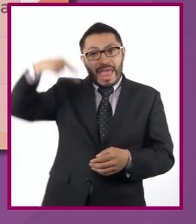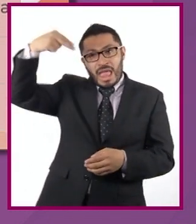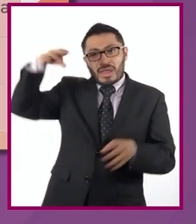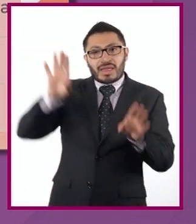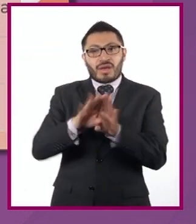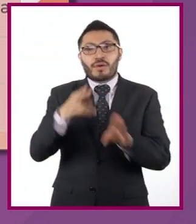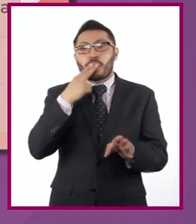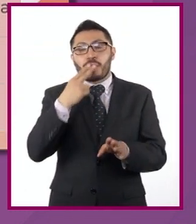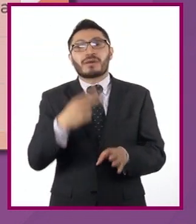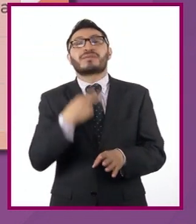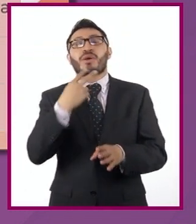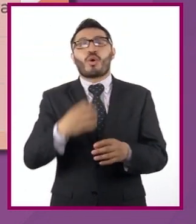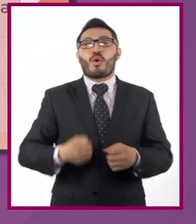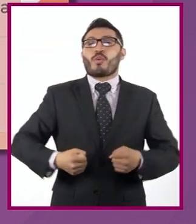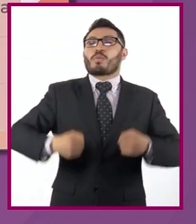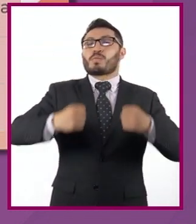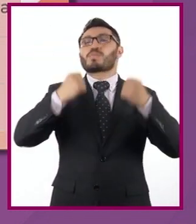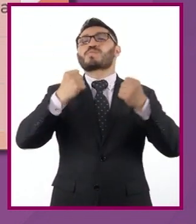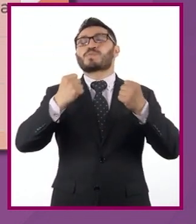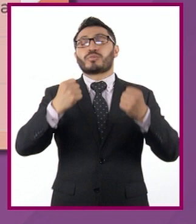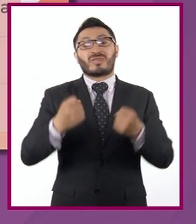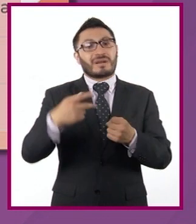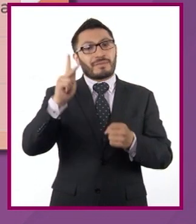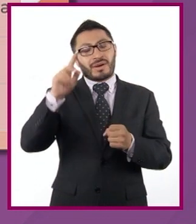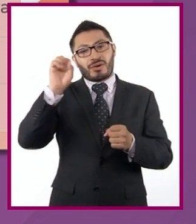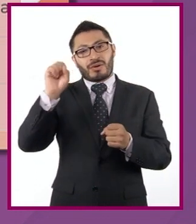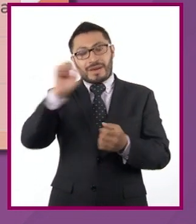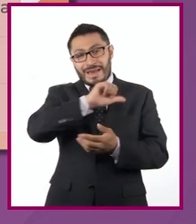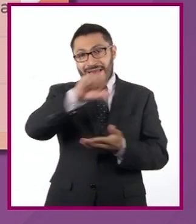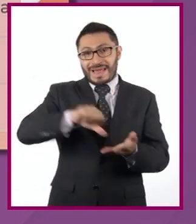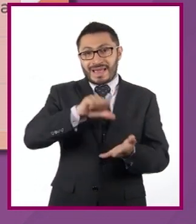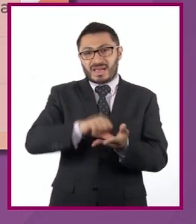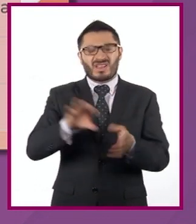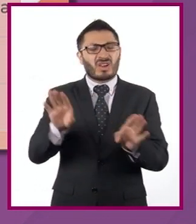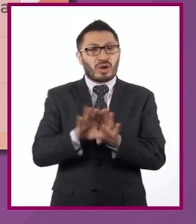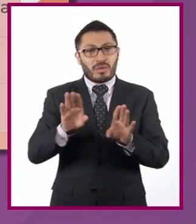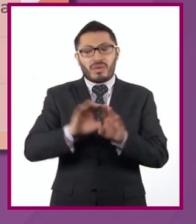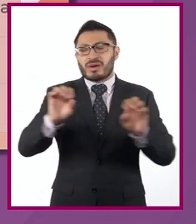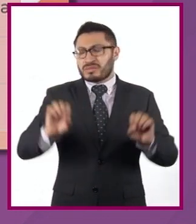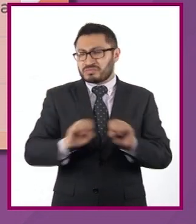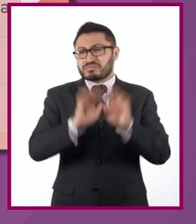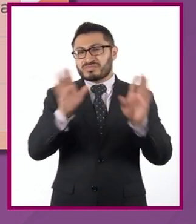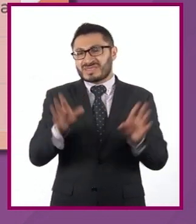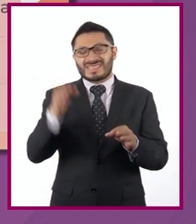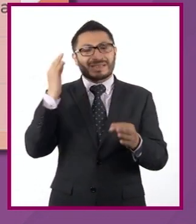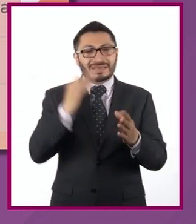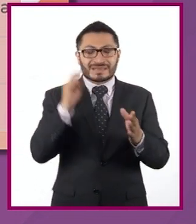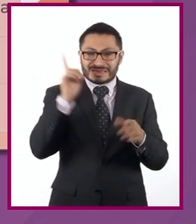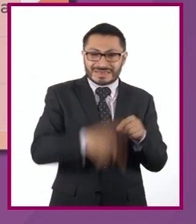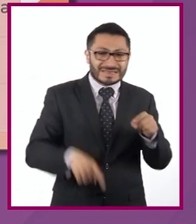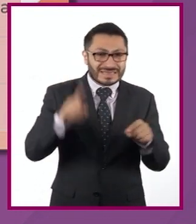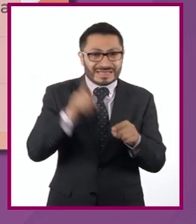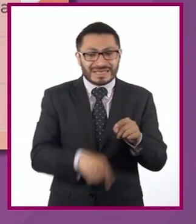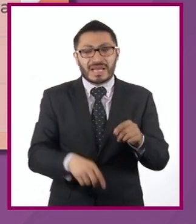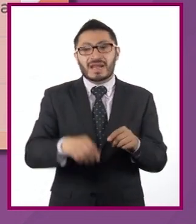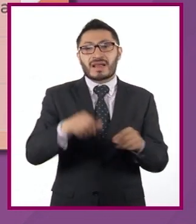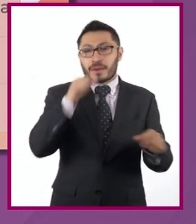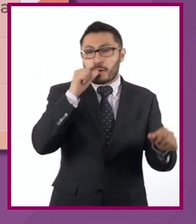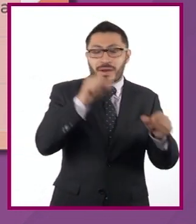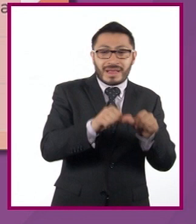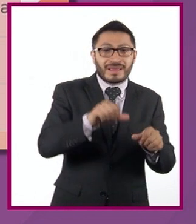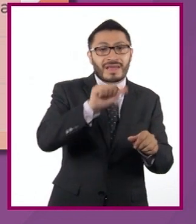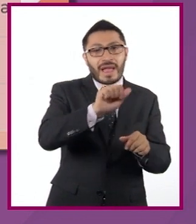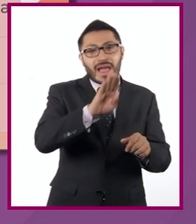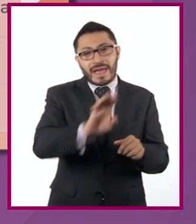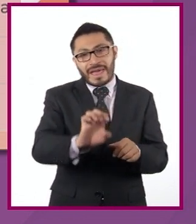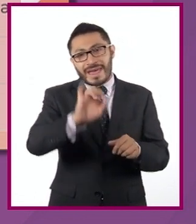un volumen de voz más alto. En cambio, en el centro son muy claras las pérdidas de vocales en medio de las palabras y